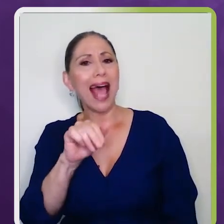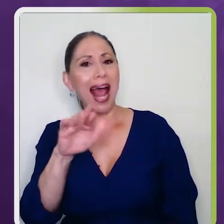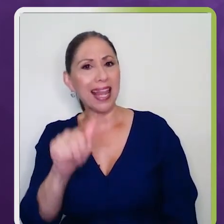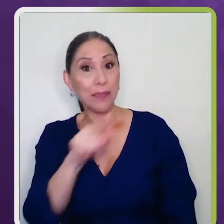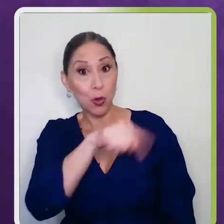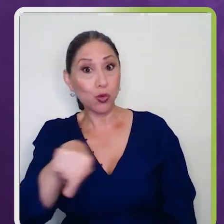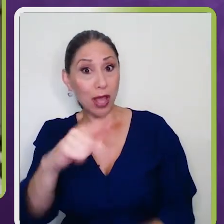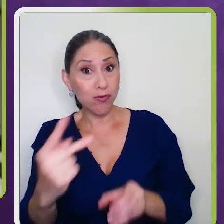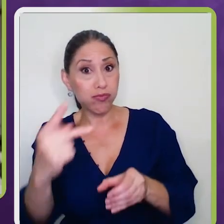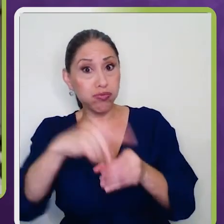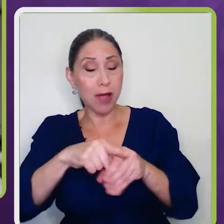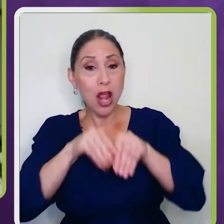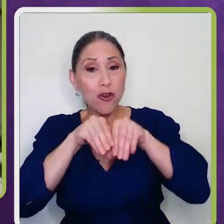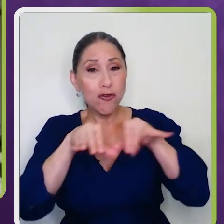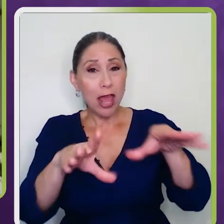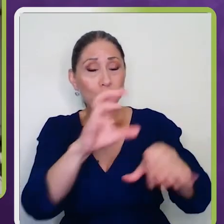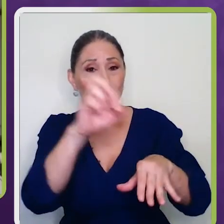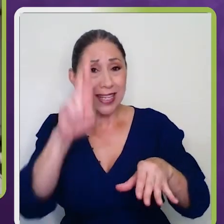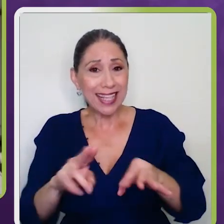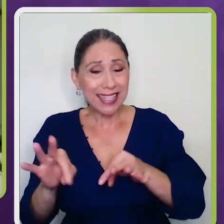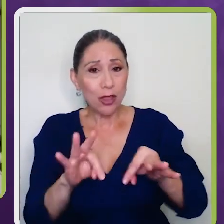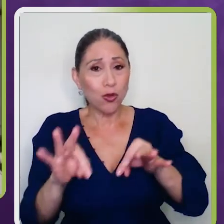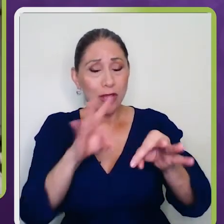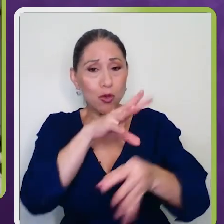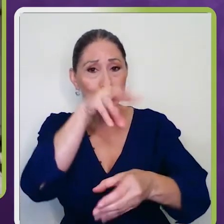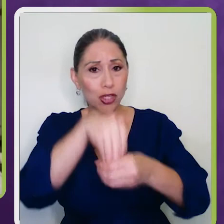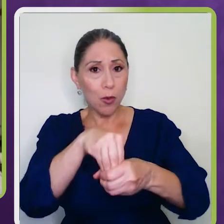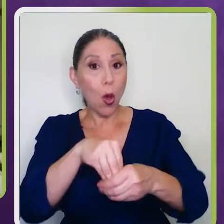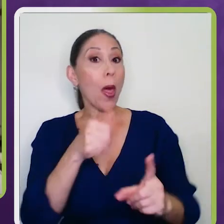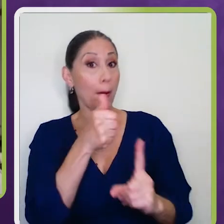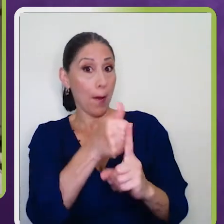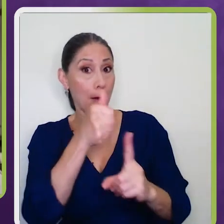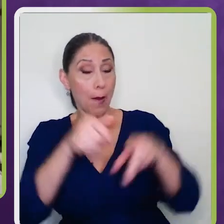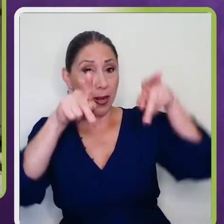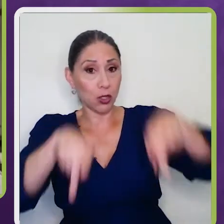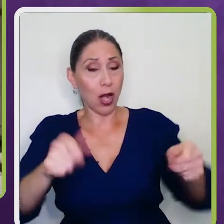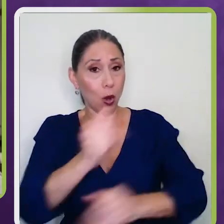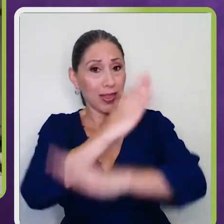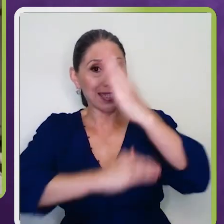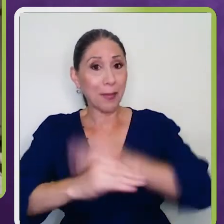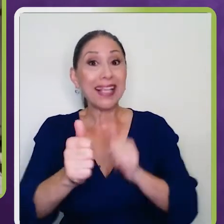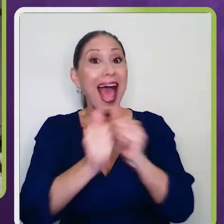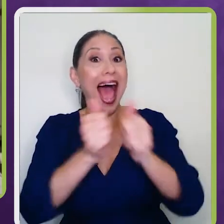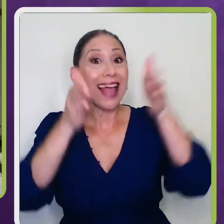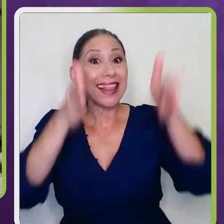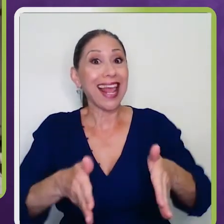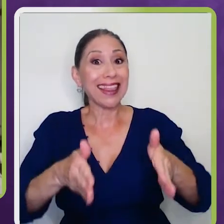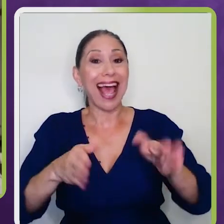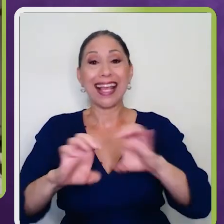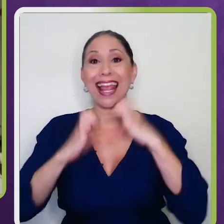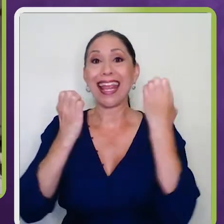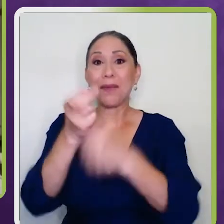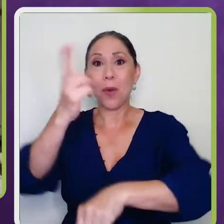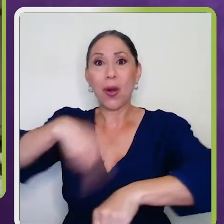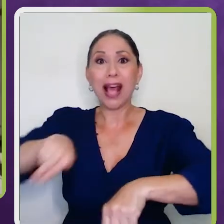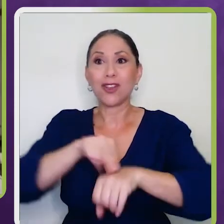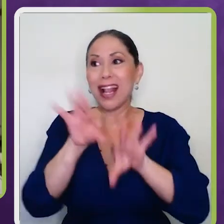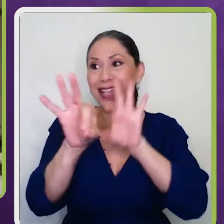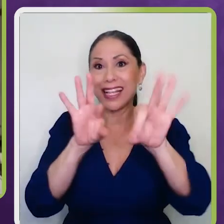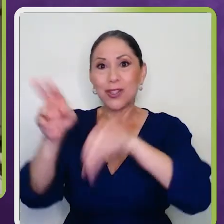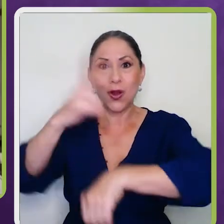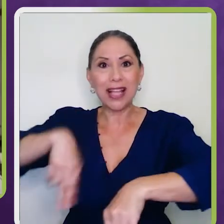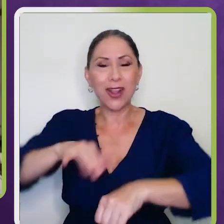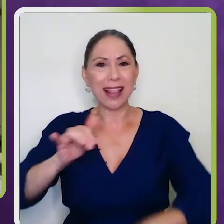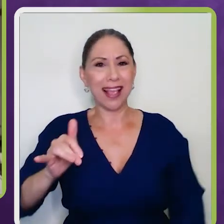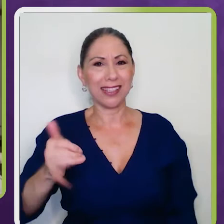como parte de la Red Costarricense de Turismo, pero también como una persona en condición de discapacidad y además atleta de la Selección Nacional de Surf Adaptado